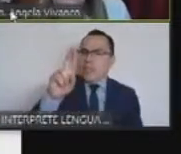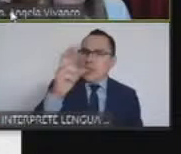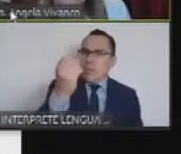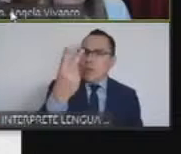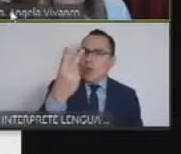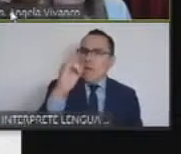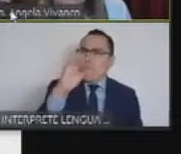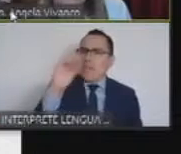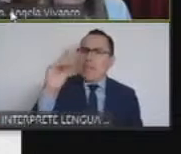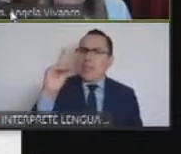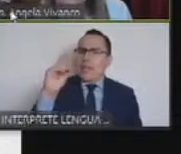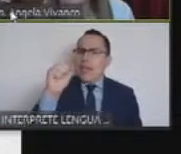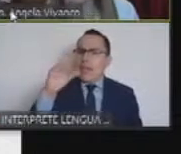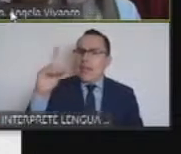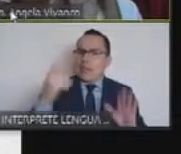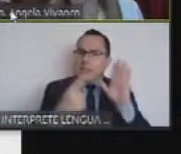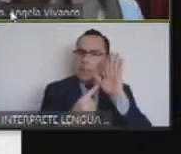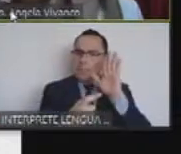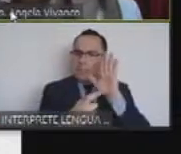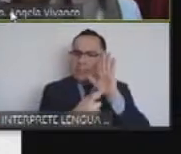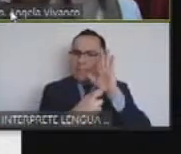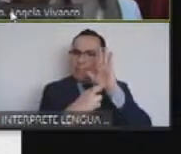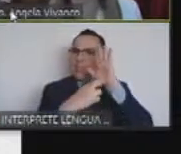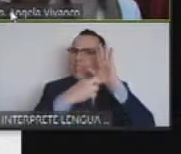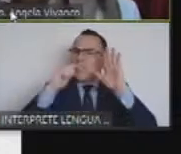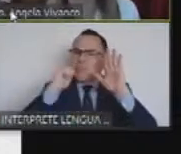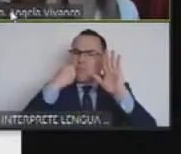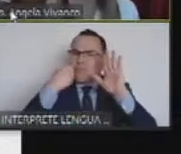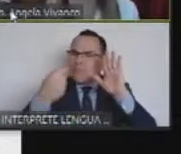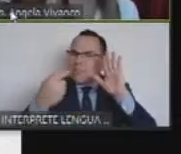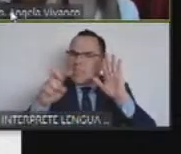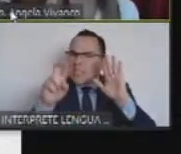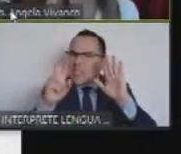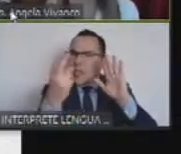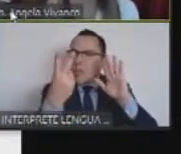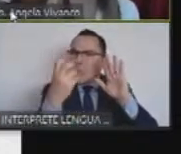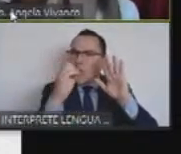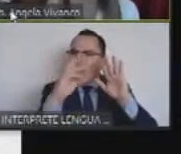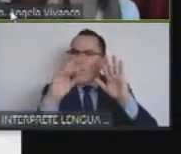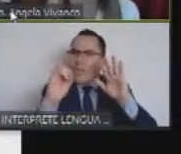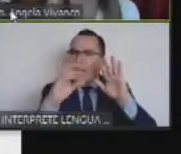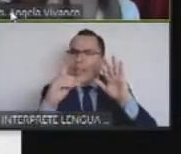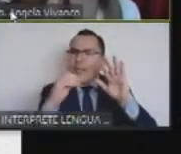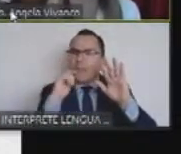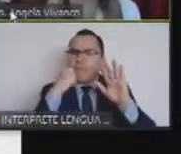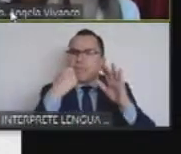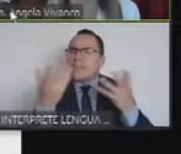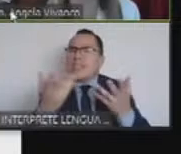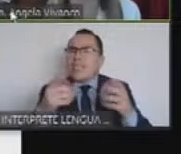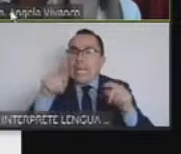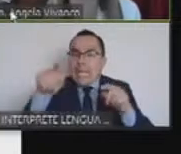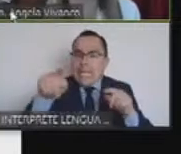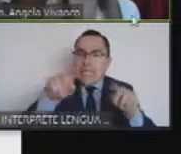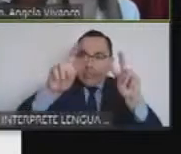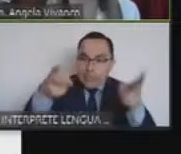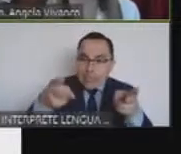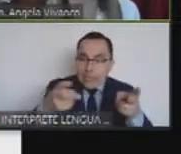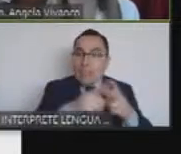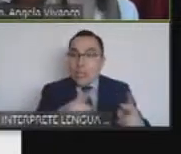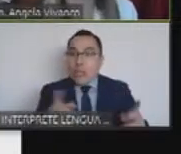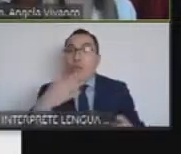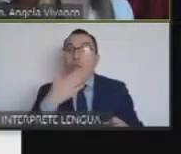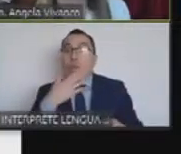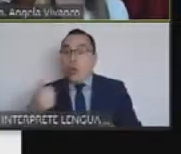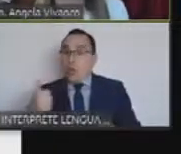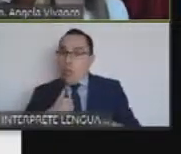importante destacar que si bien a veces las definiciones legales tratan de asociar la probidad con el cumplimiento de la